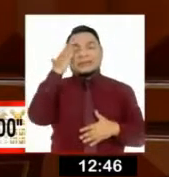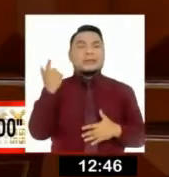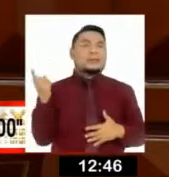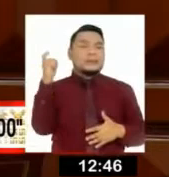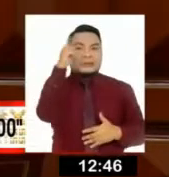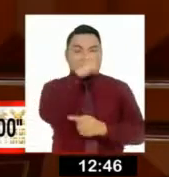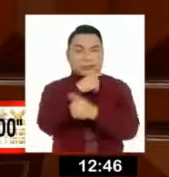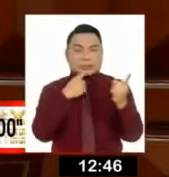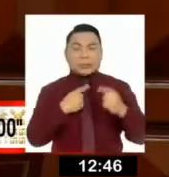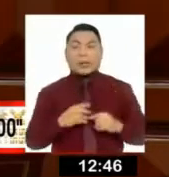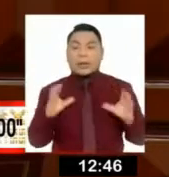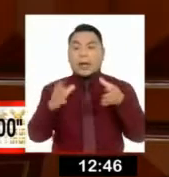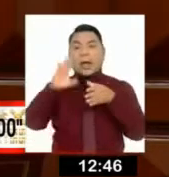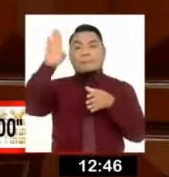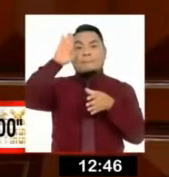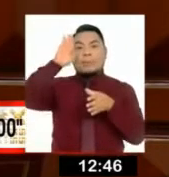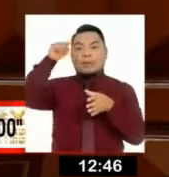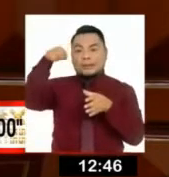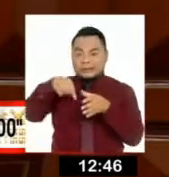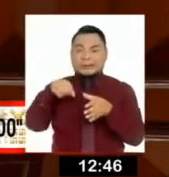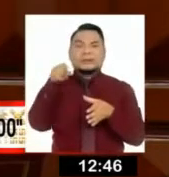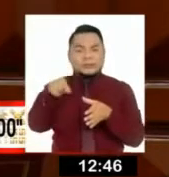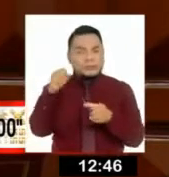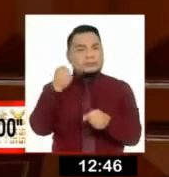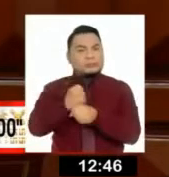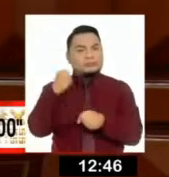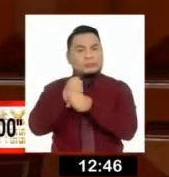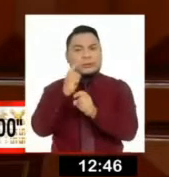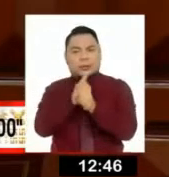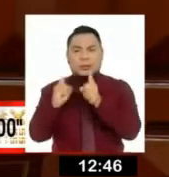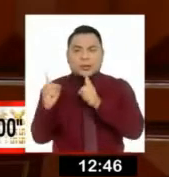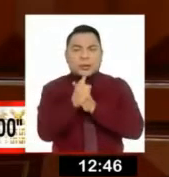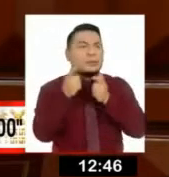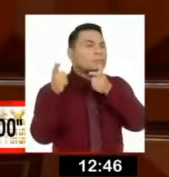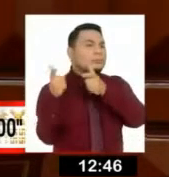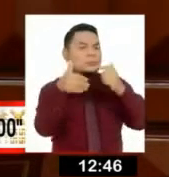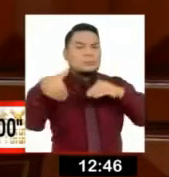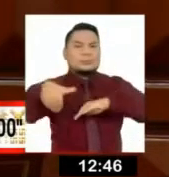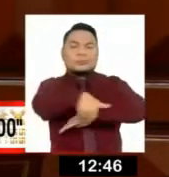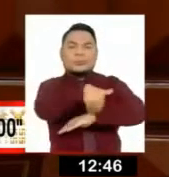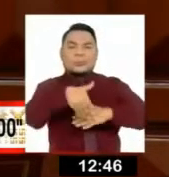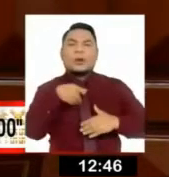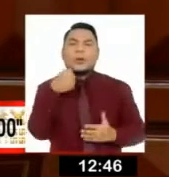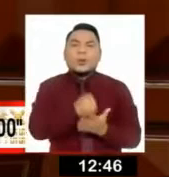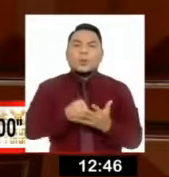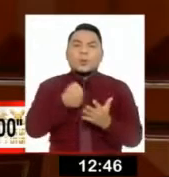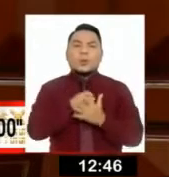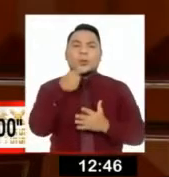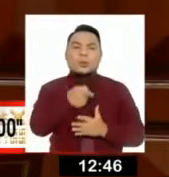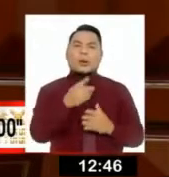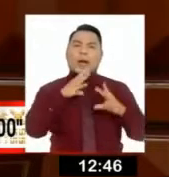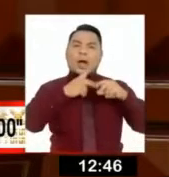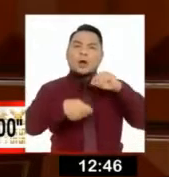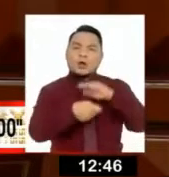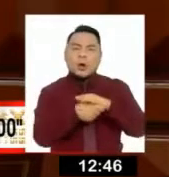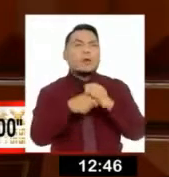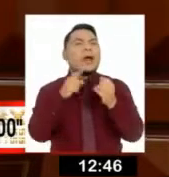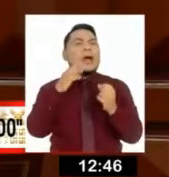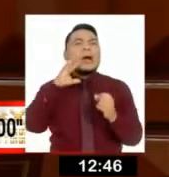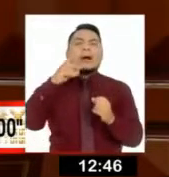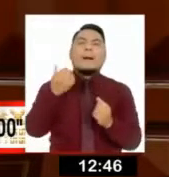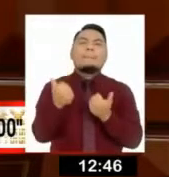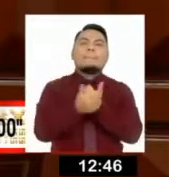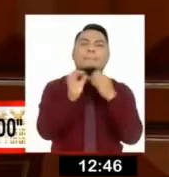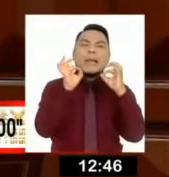La Policía Nacional es el pilar sobre el cual la actividad pública lucha contra este mal. Pero eso